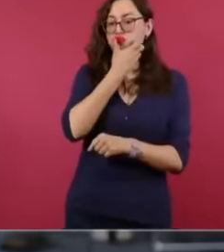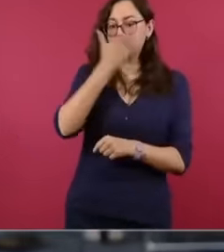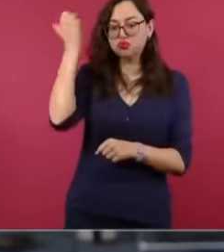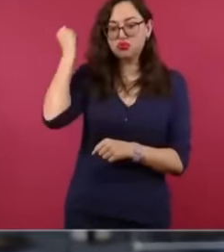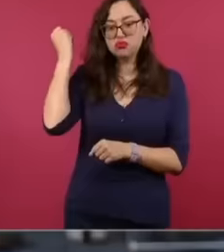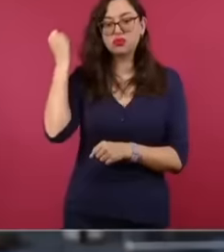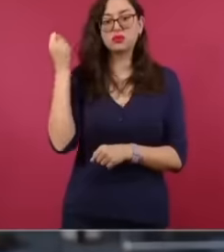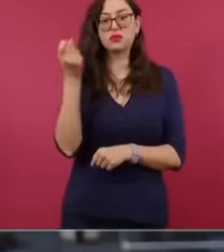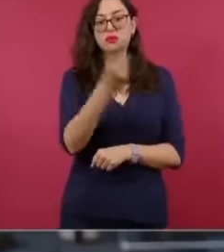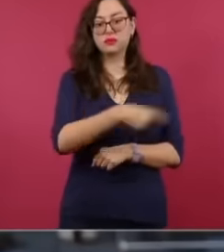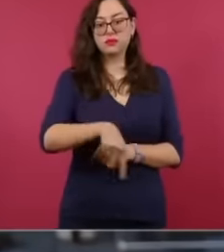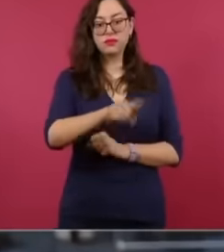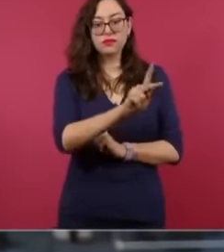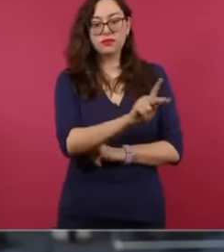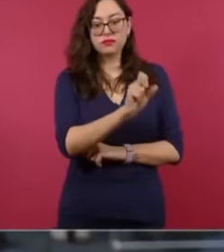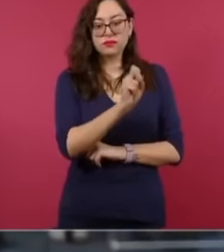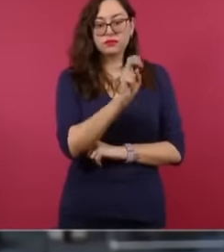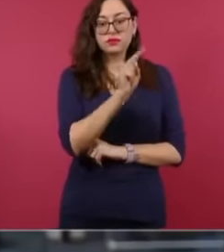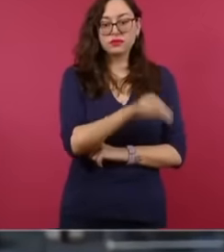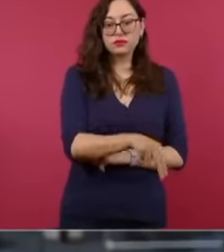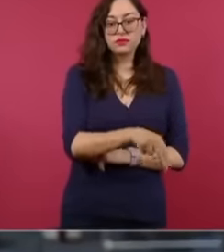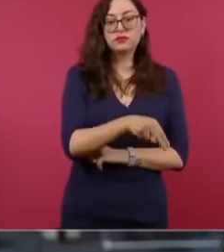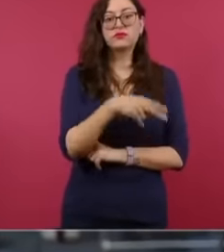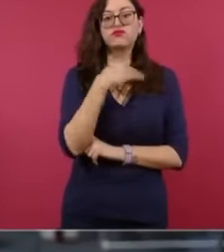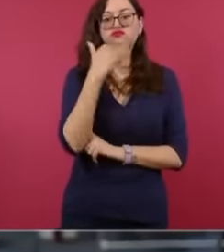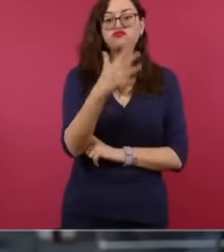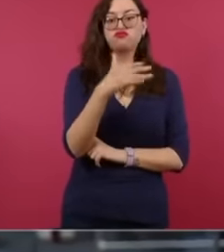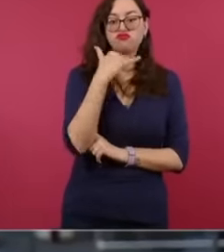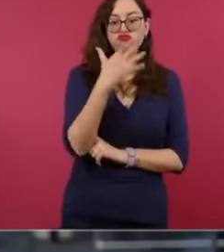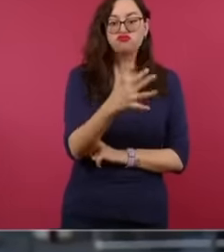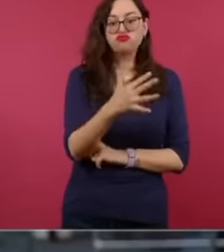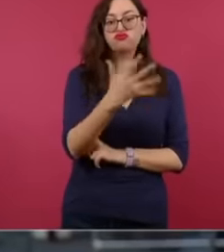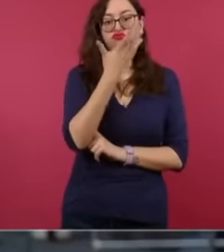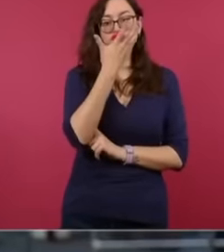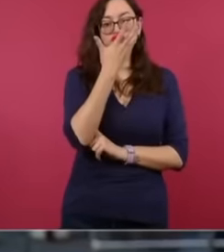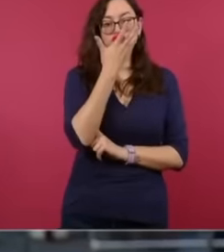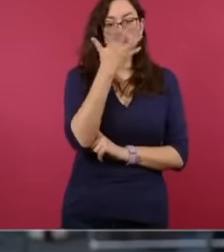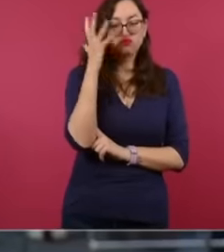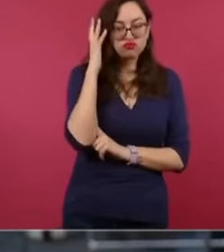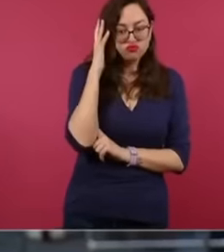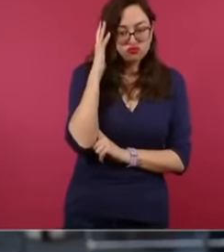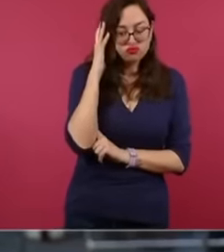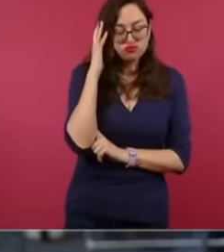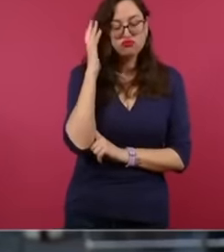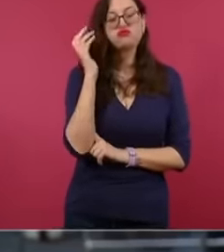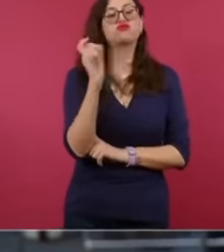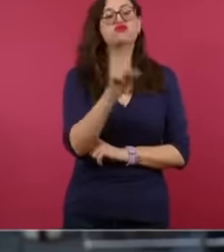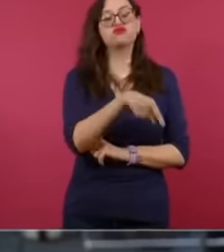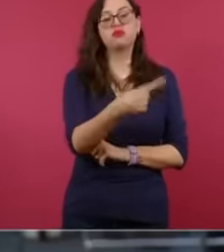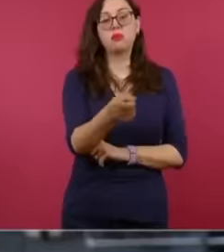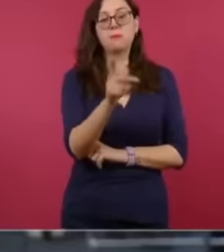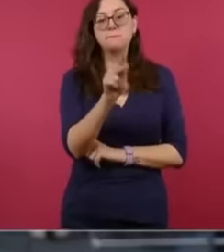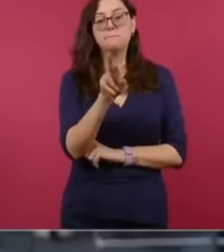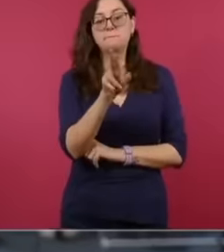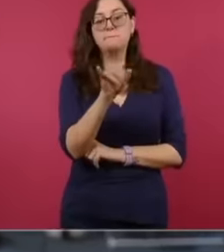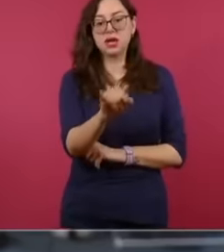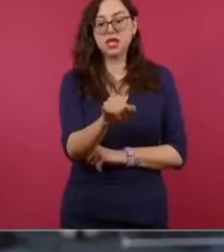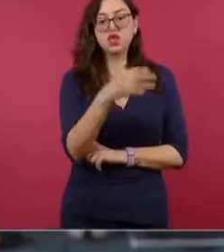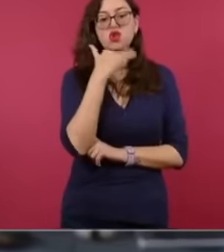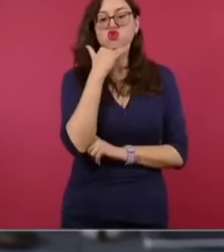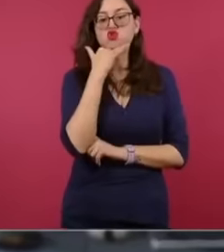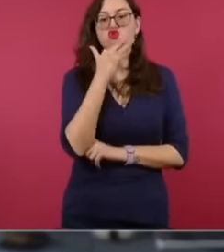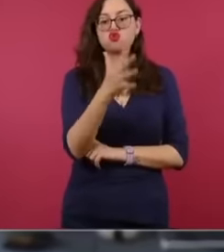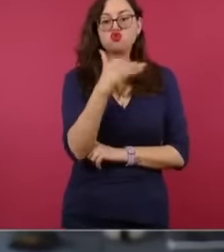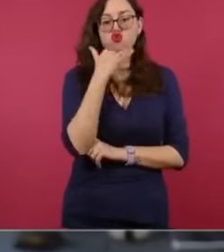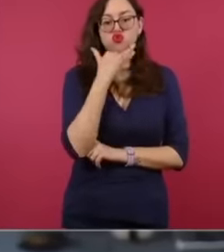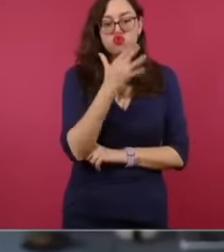son corruptos hipócritas y los priistas cínicos, digo, corruptos cínicos. Y sí, yo